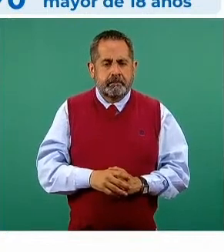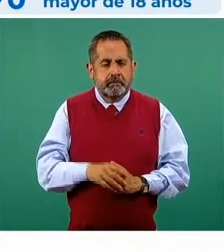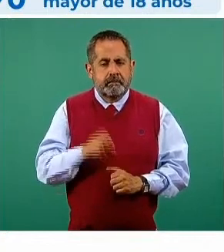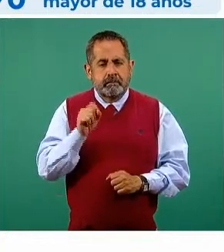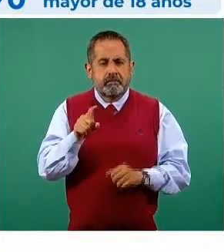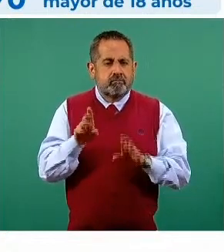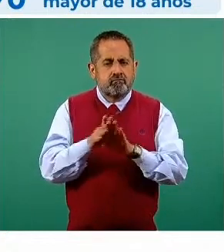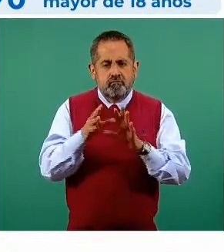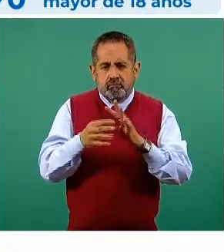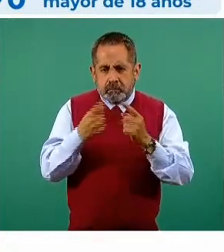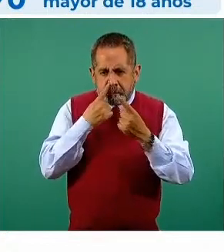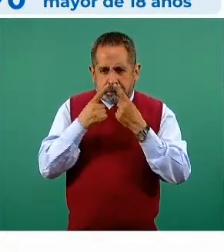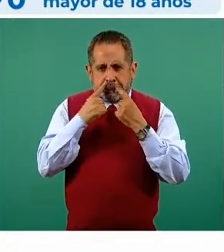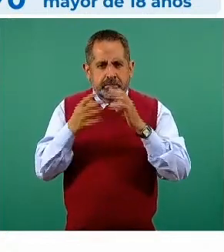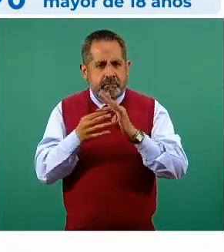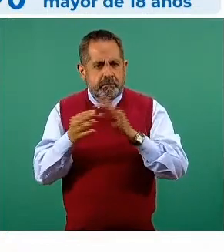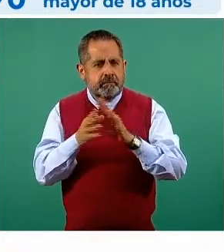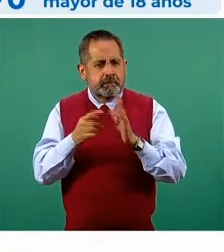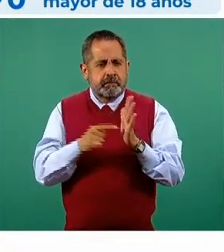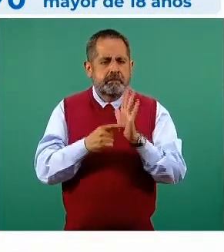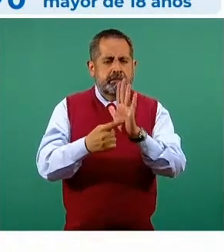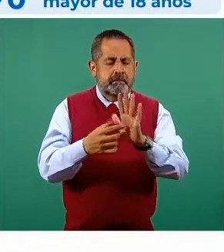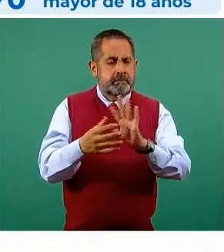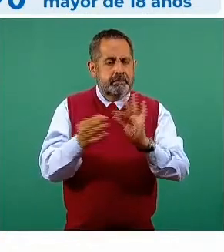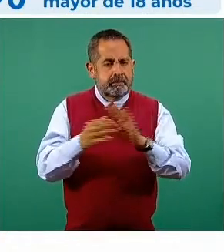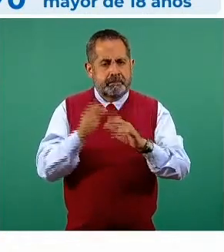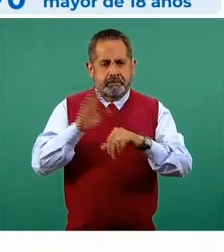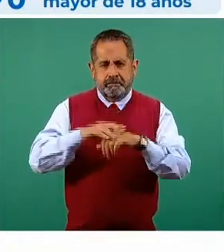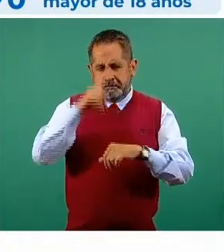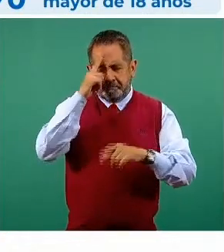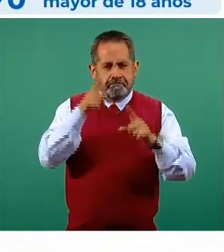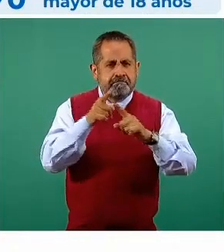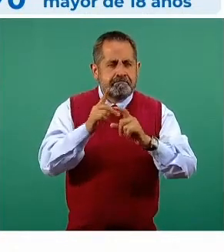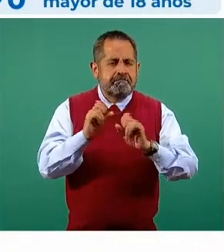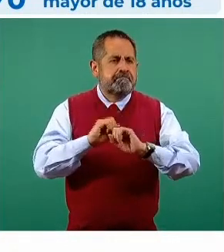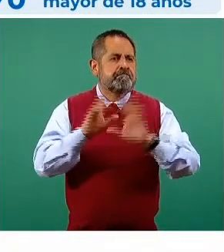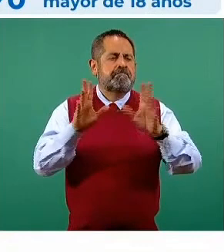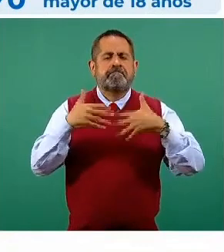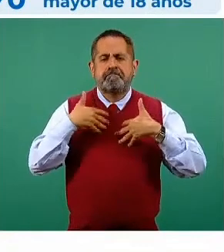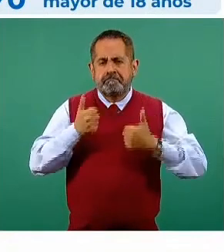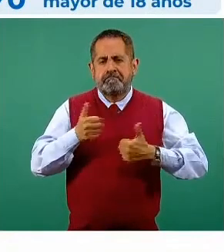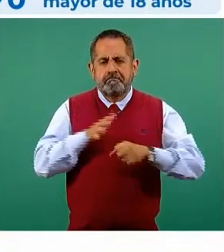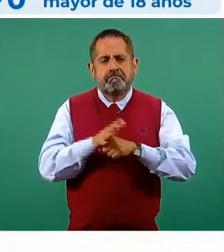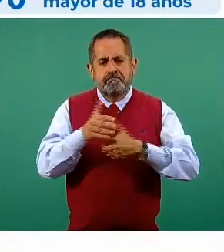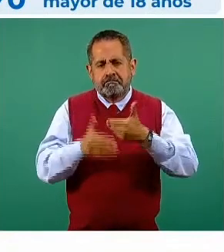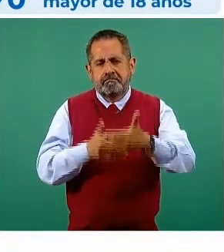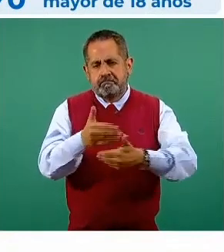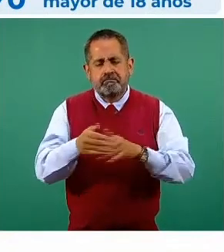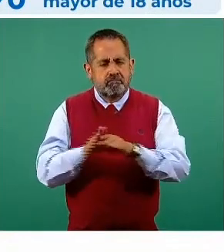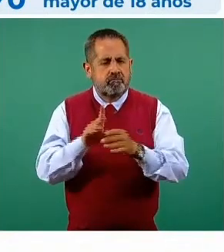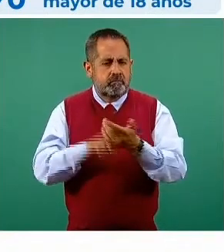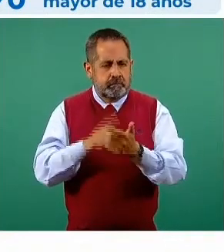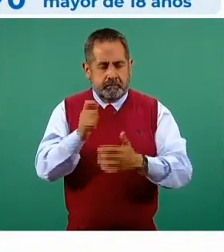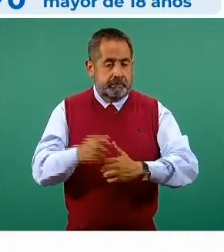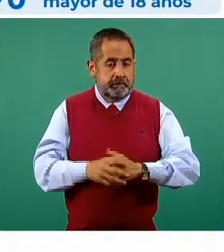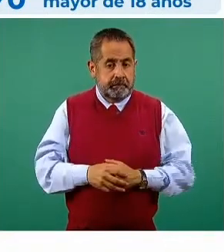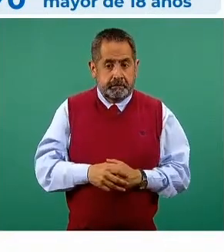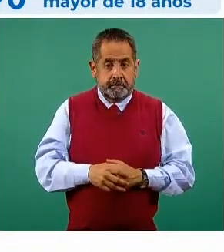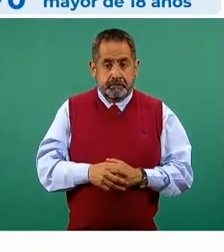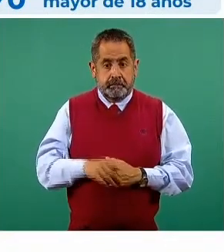cómo esta estructura de presentación de datos nos facilita la visualización del avance de la vacunación.